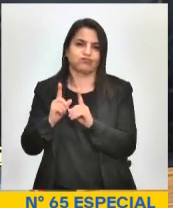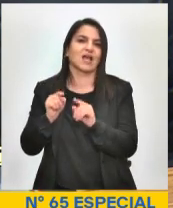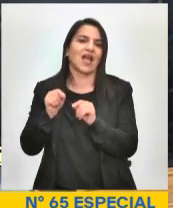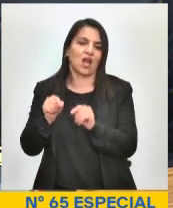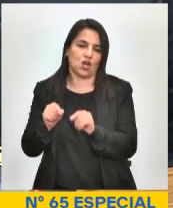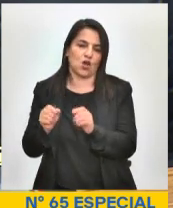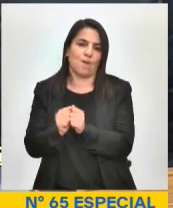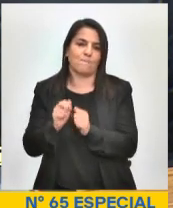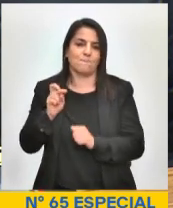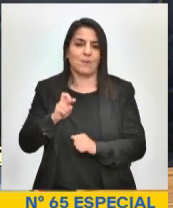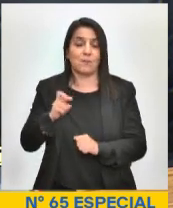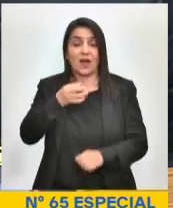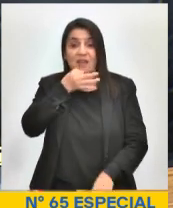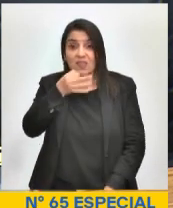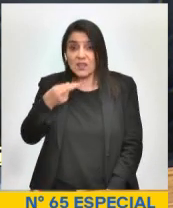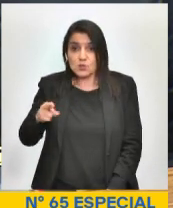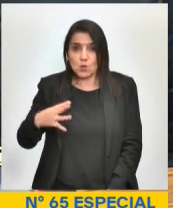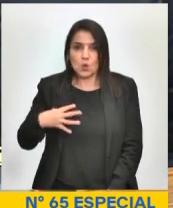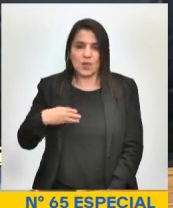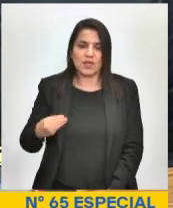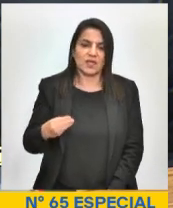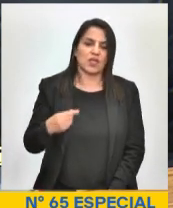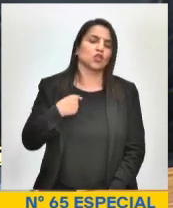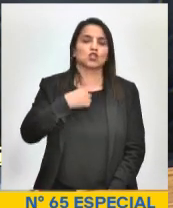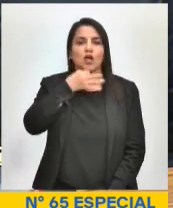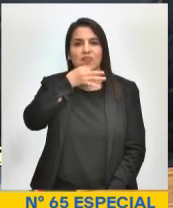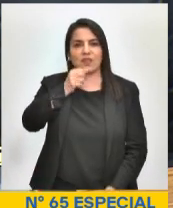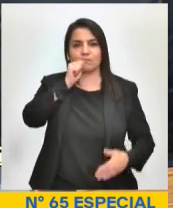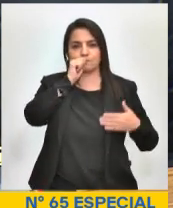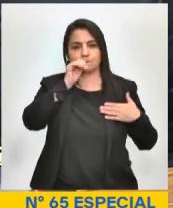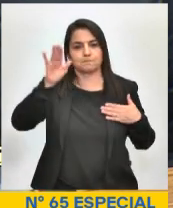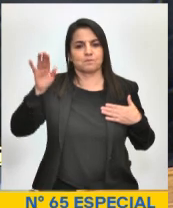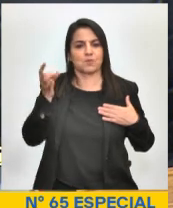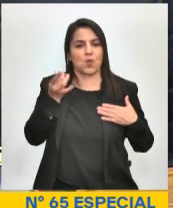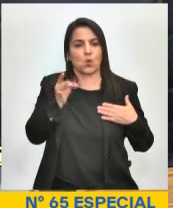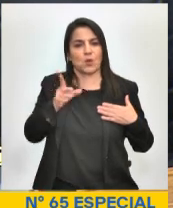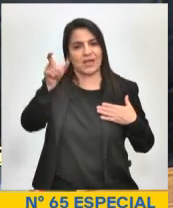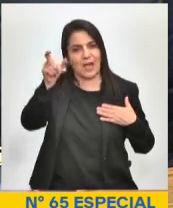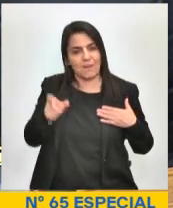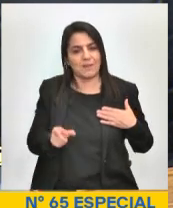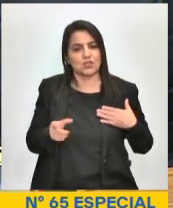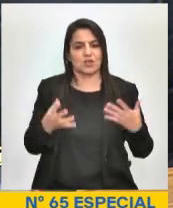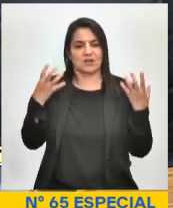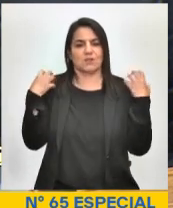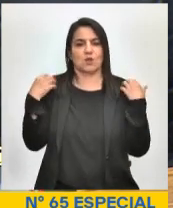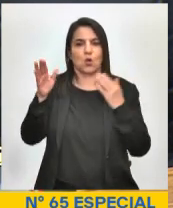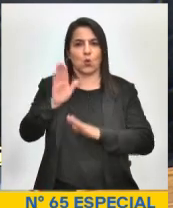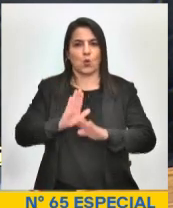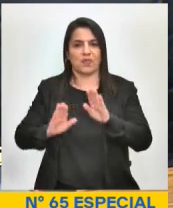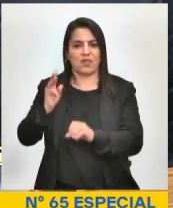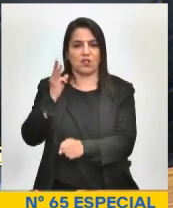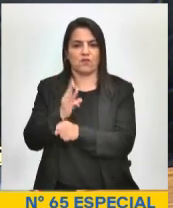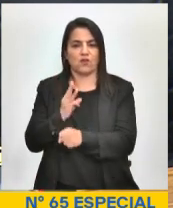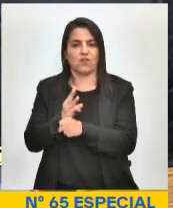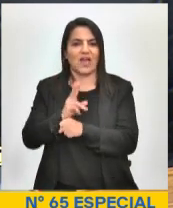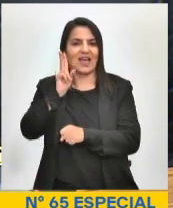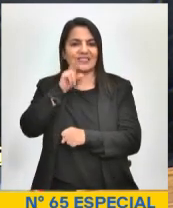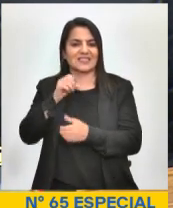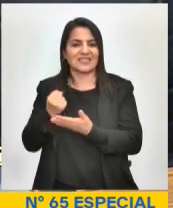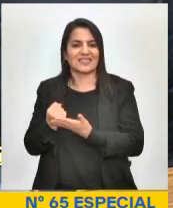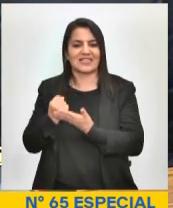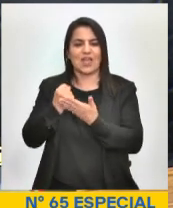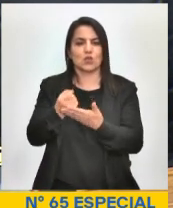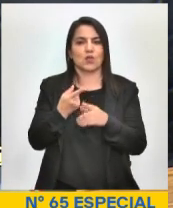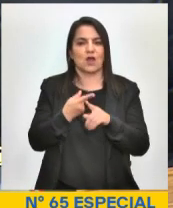declara la hija? Y cito, declaro bajo juramento ser la única persona responsable del cuidado de una adulta mayor sin contar con la ayuda o colaboración